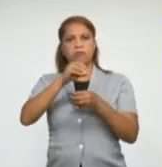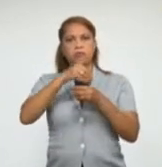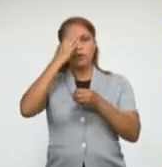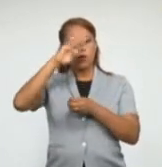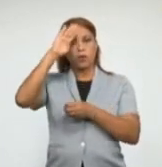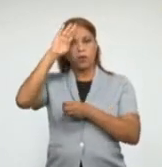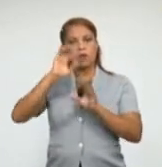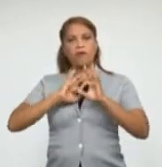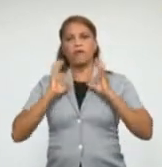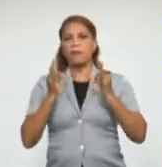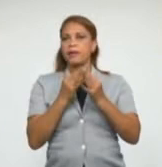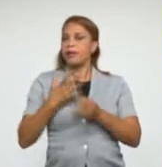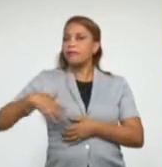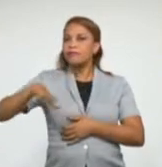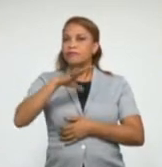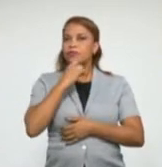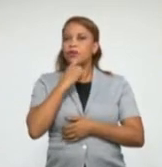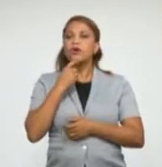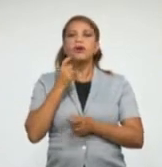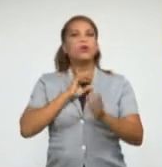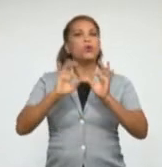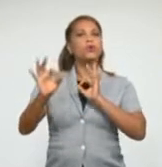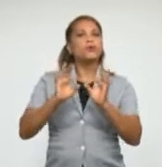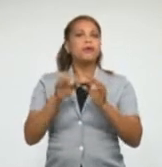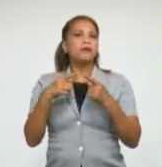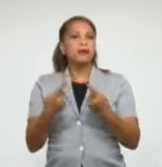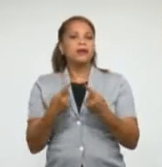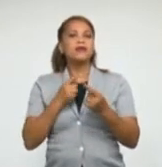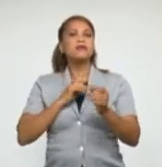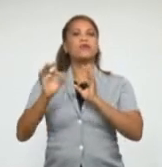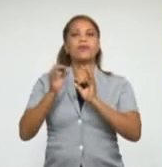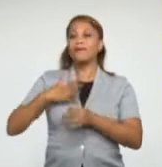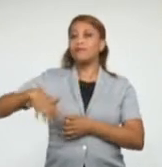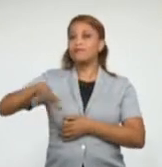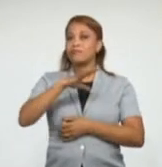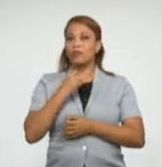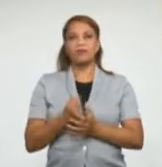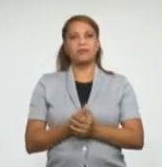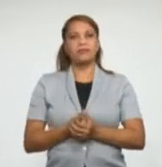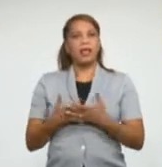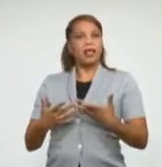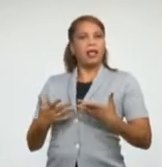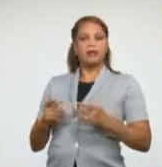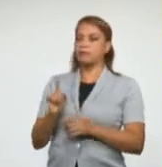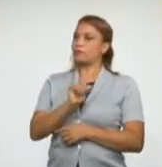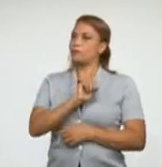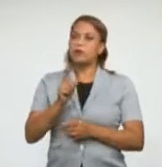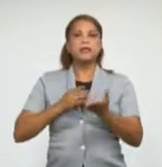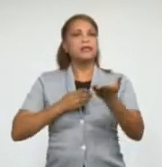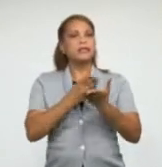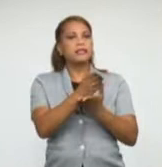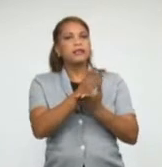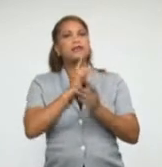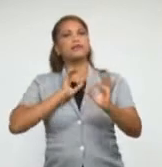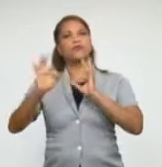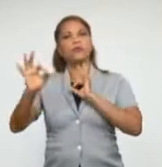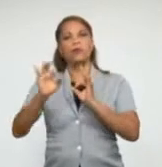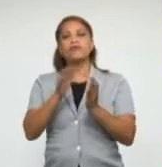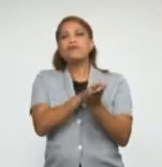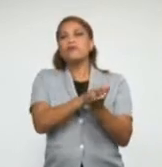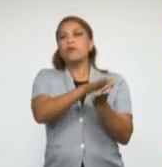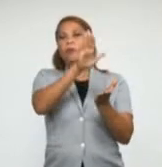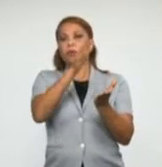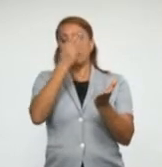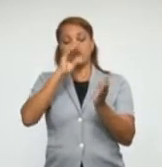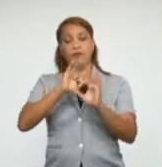individuo esta pandemia es protegiéndonos. Por lo tanto, para nada hay que desmontarlo. Es un compromiso que tiene la familia cubana con la ciencia